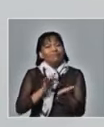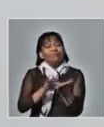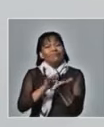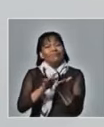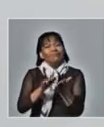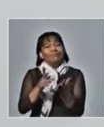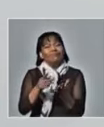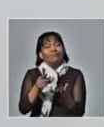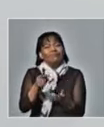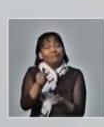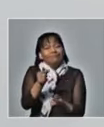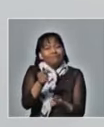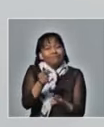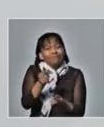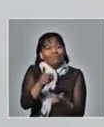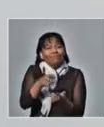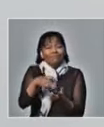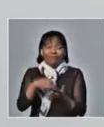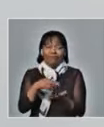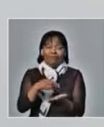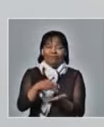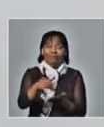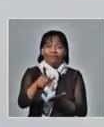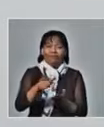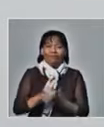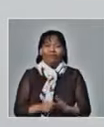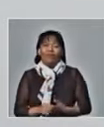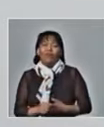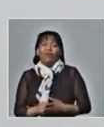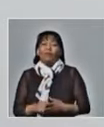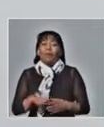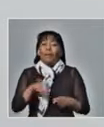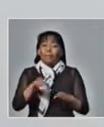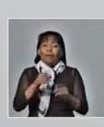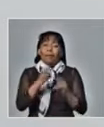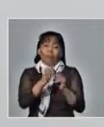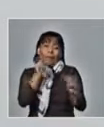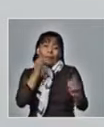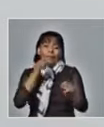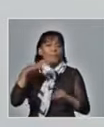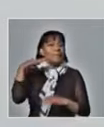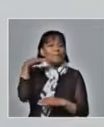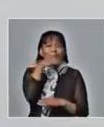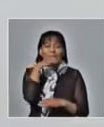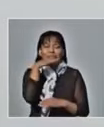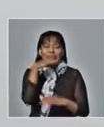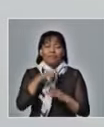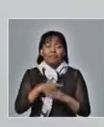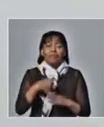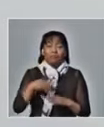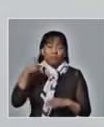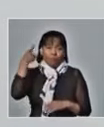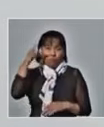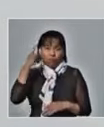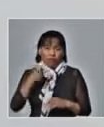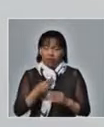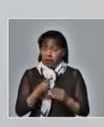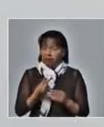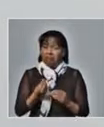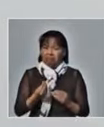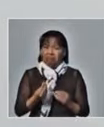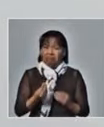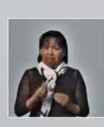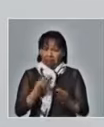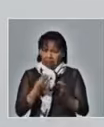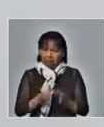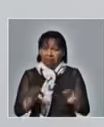semillas, fertilizantes y tractores gratuitos. No me queda duda que Puebla es un estado con un enorme potencial. Debemos